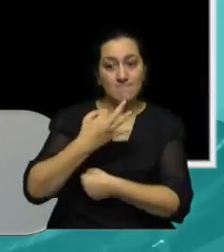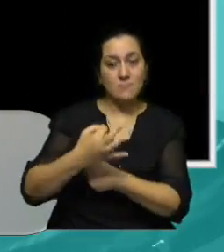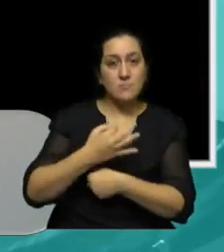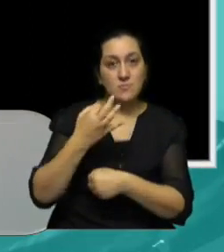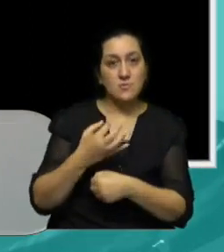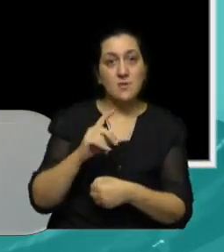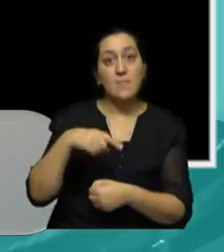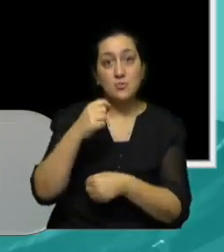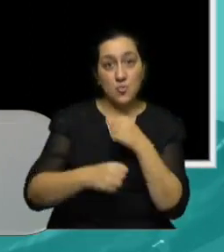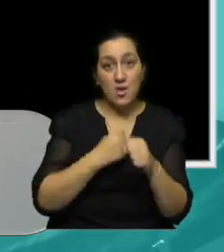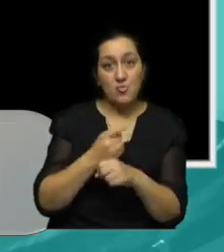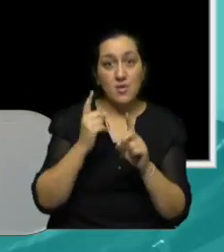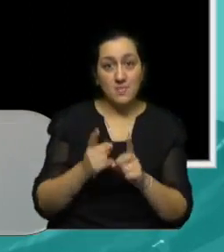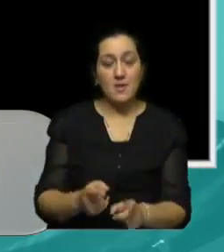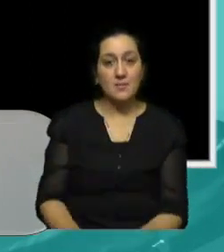viene también.